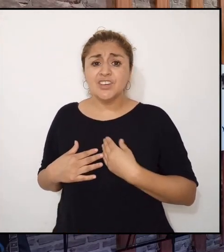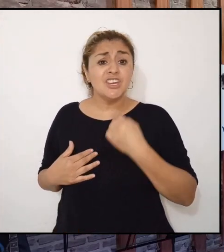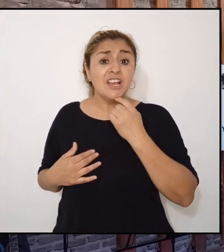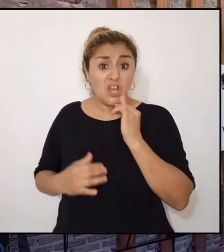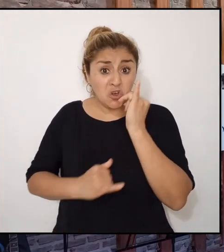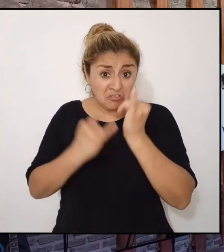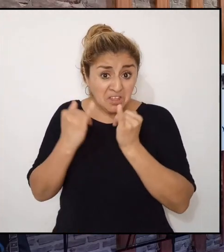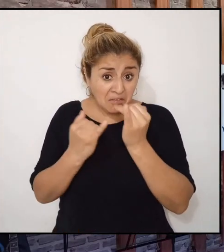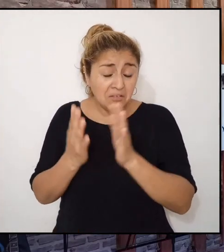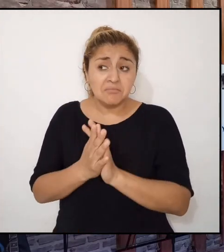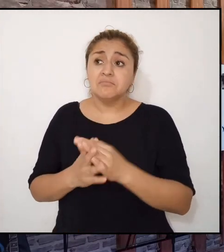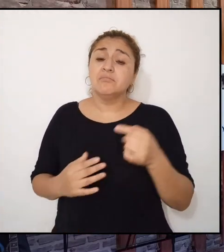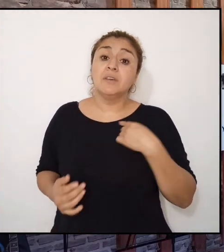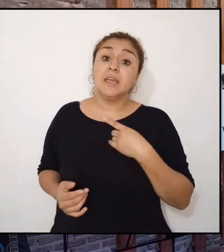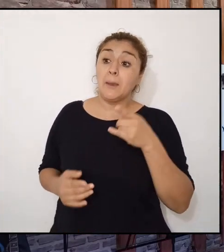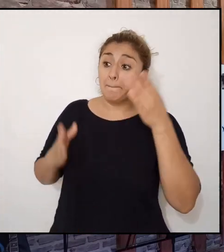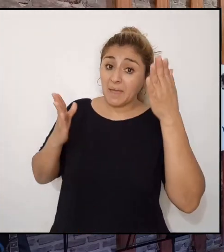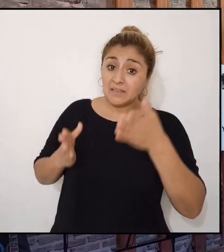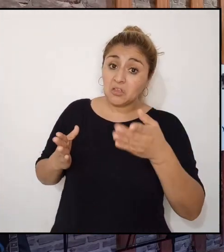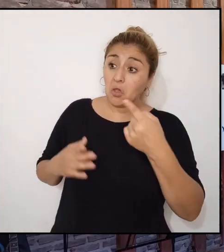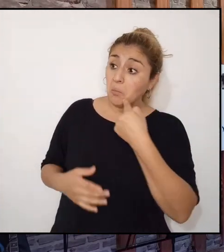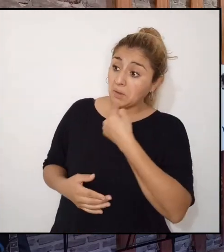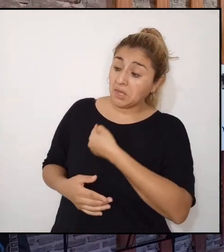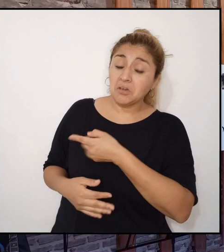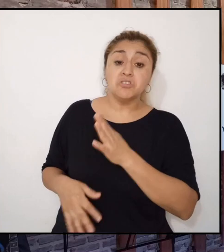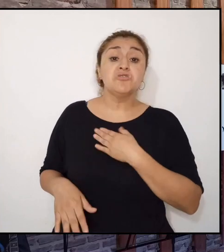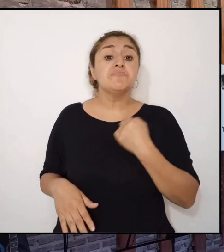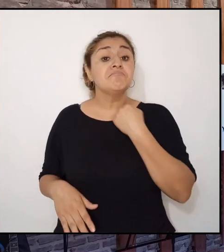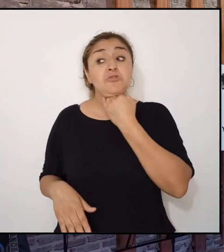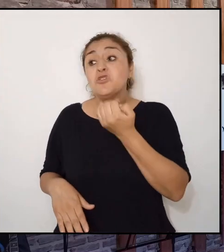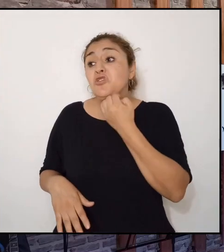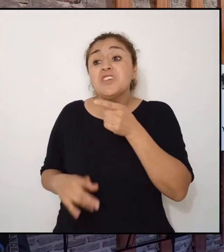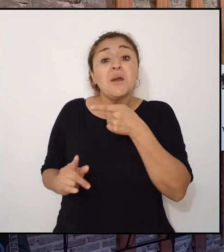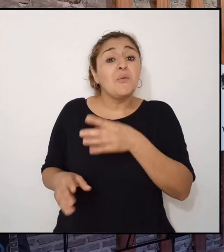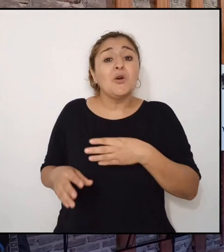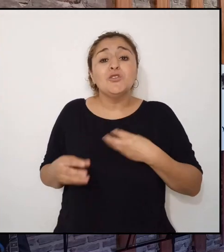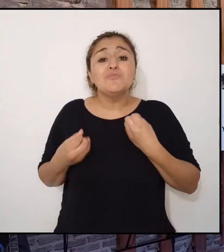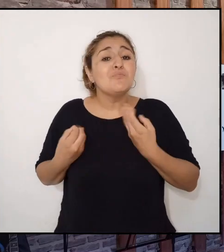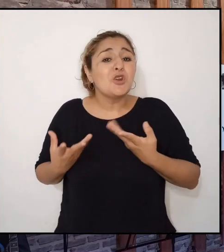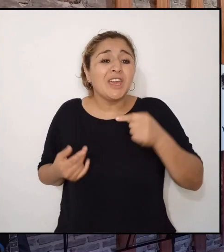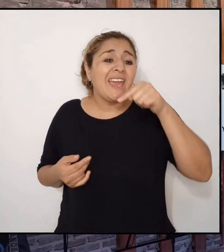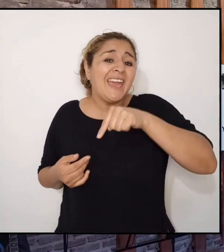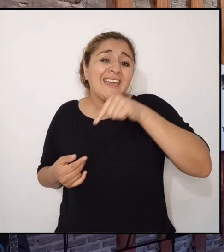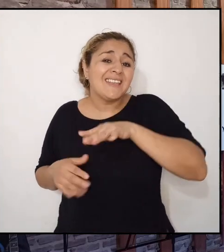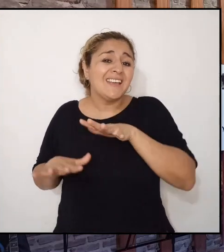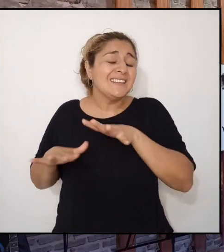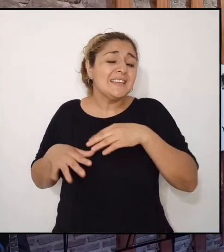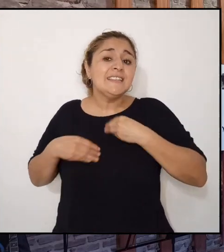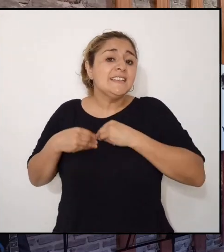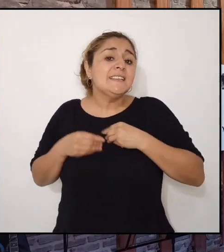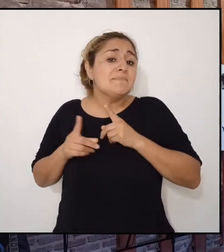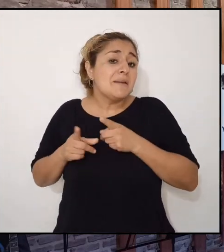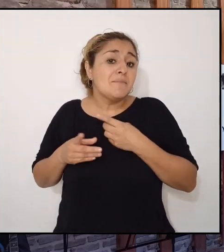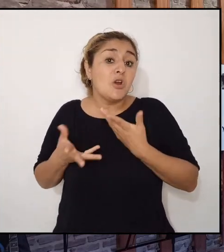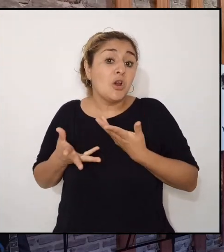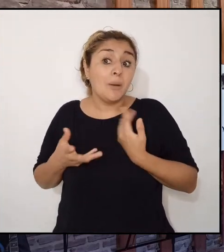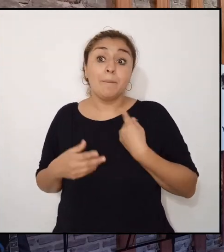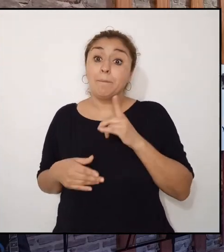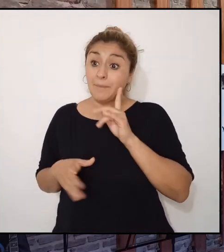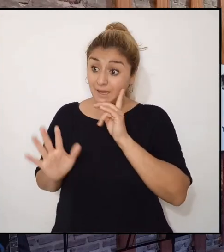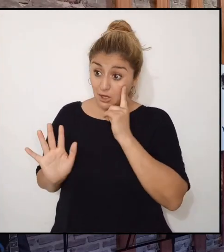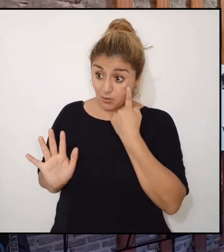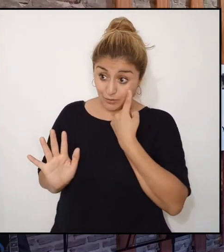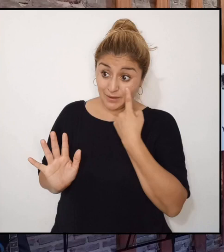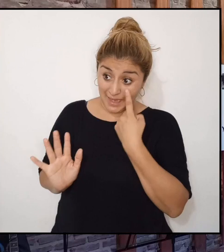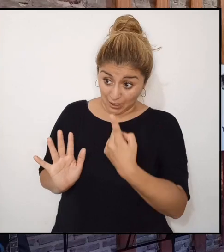mira, no sé bien qué te está pasando, ni lo que te vaya a pasar, pero no te olvides que somos eternos.